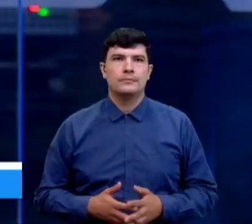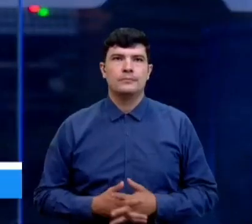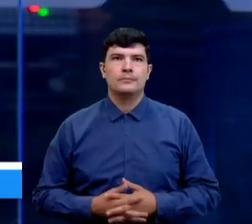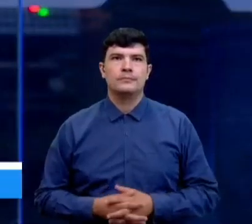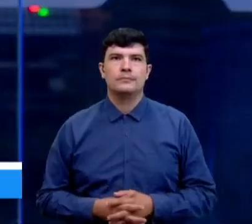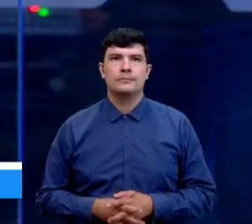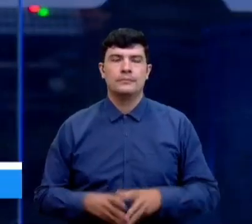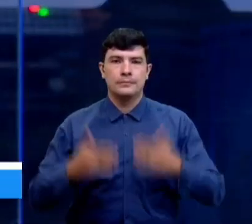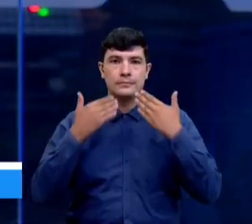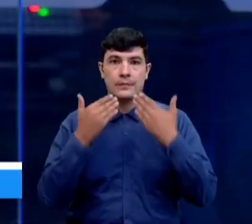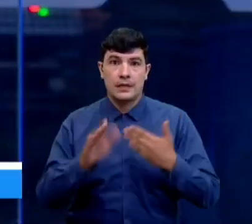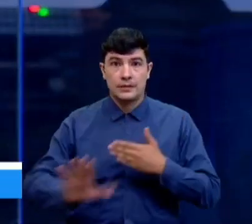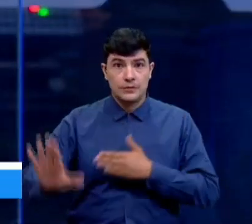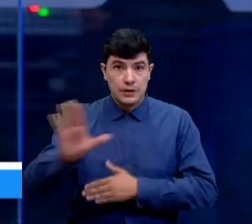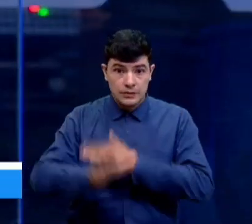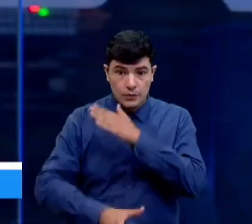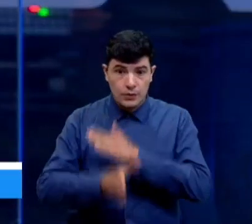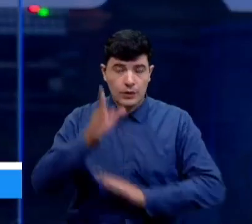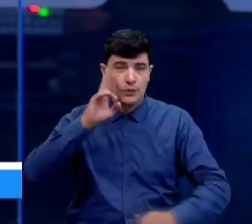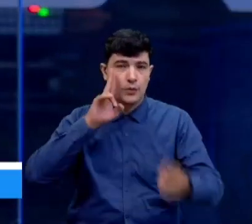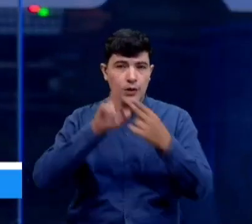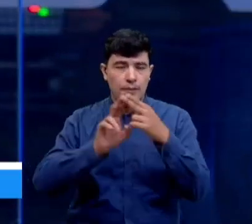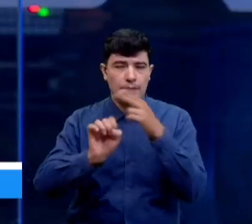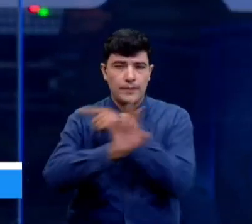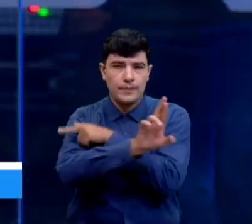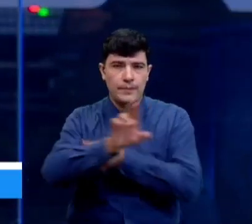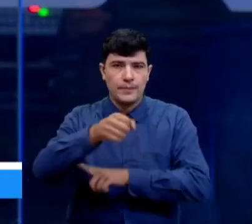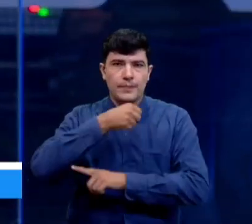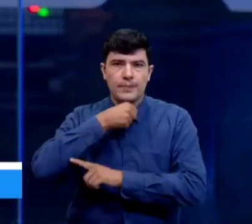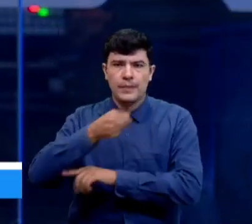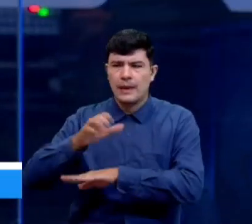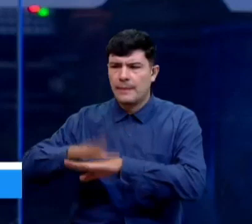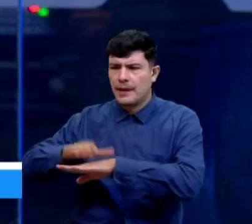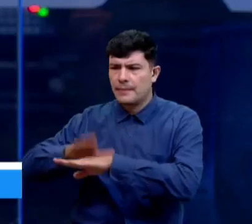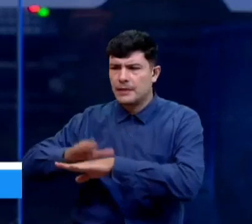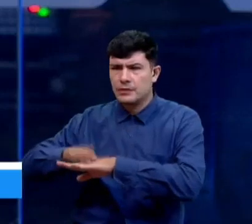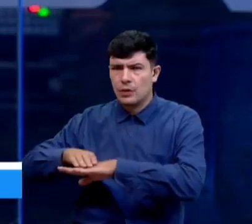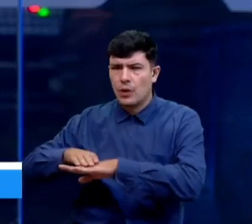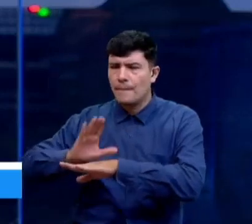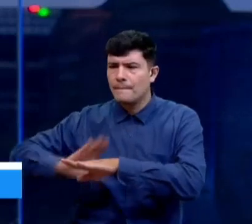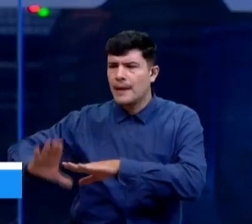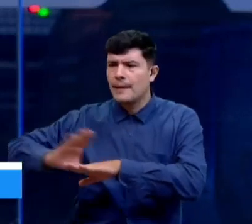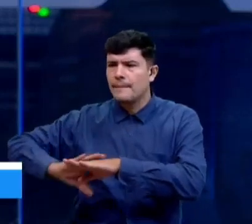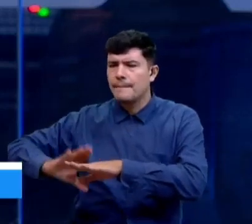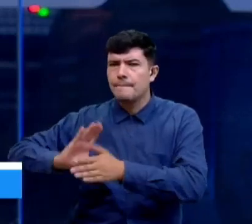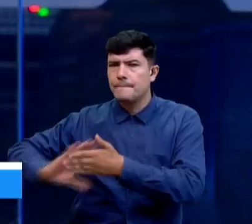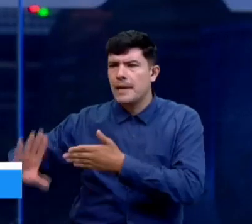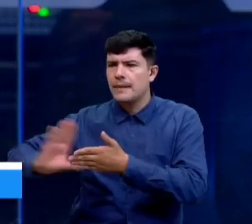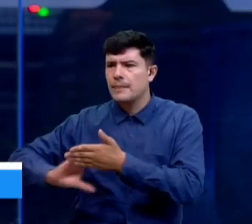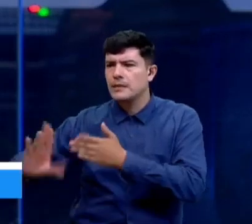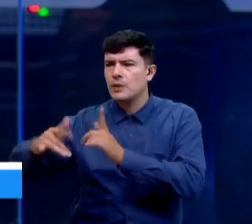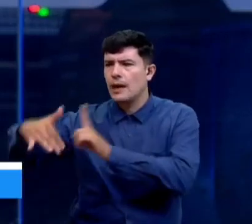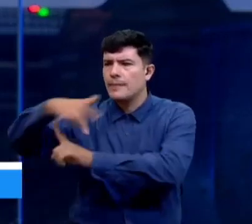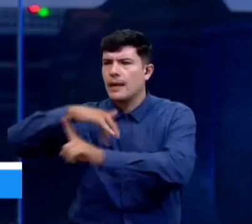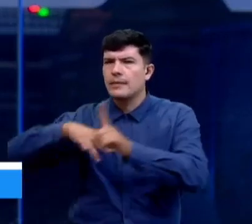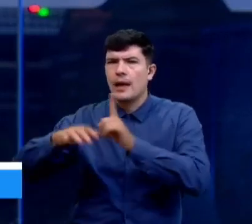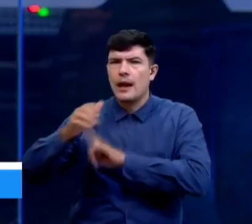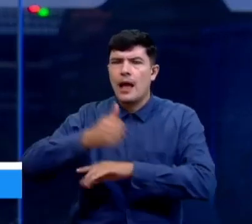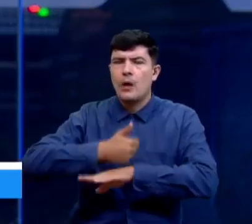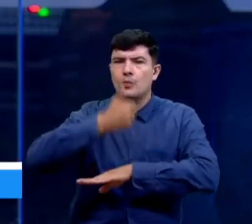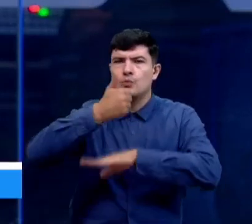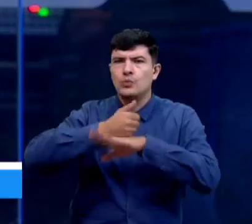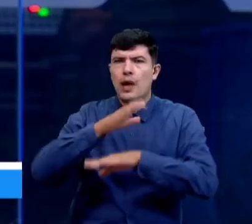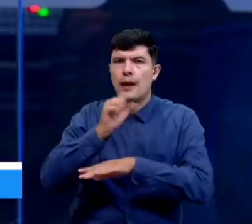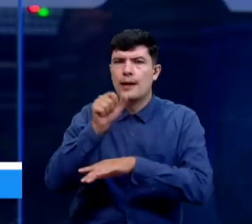Gracias por continuar con nosotros en Oriente noticias y se cayó la licencia ambiental que había entregado a la corporación Autónoma Regional de Santander